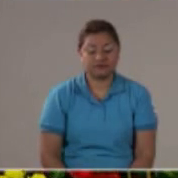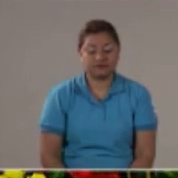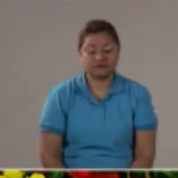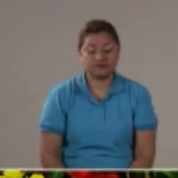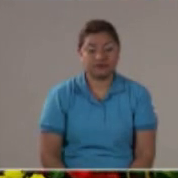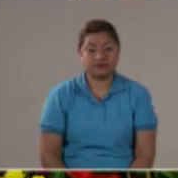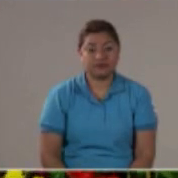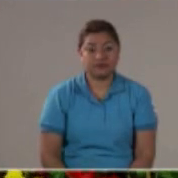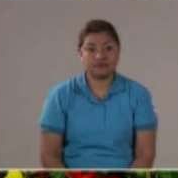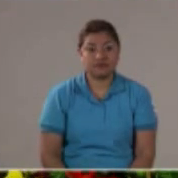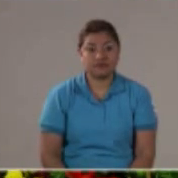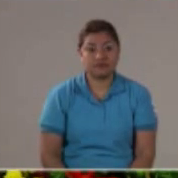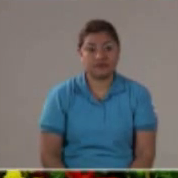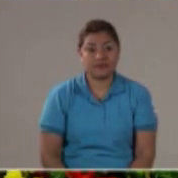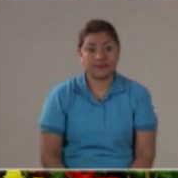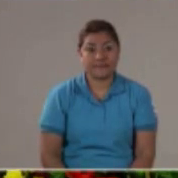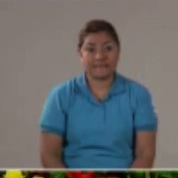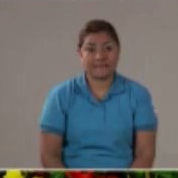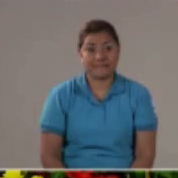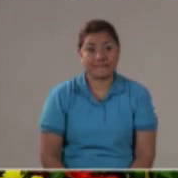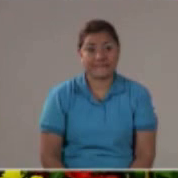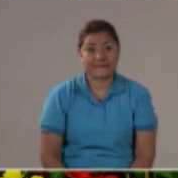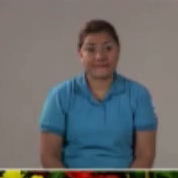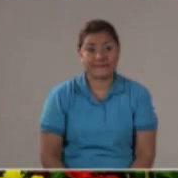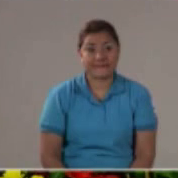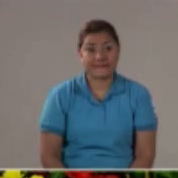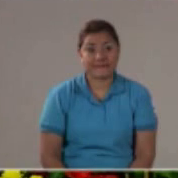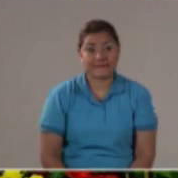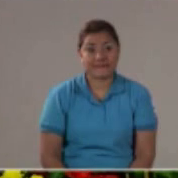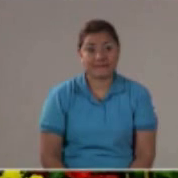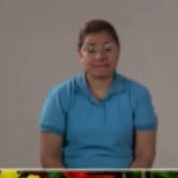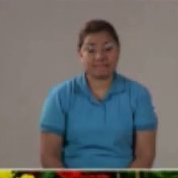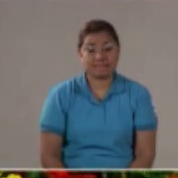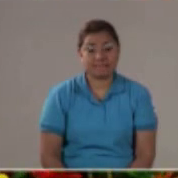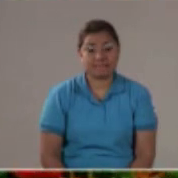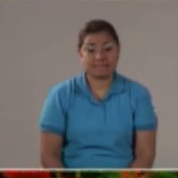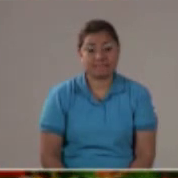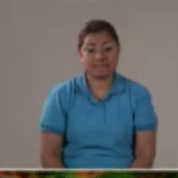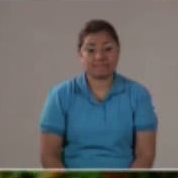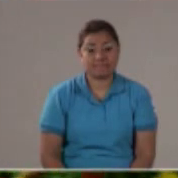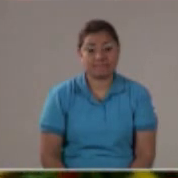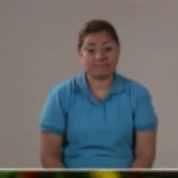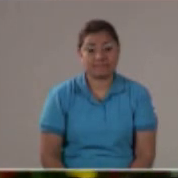pero yo se lo quiero leer para que usted vea. Aquí hay varias versiones.